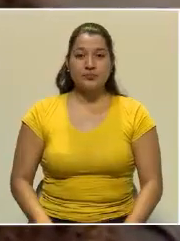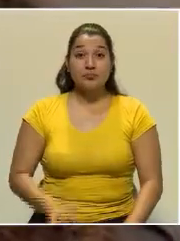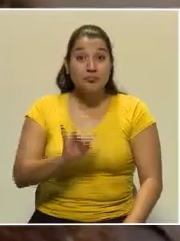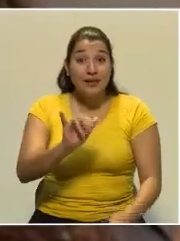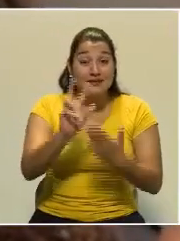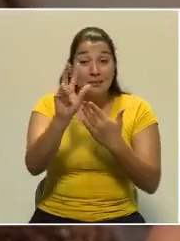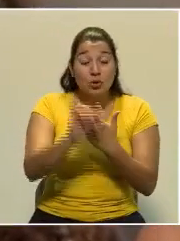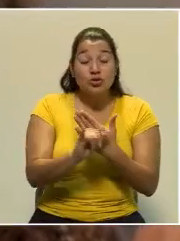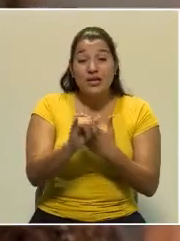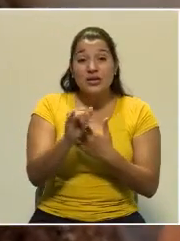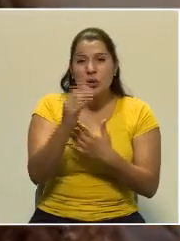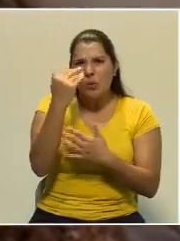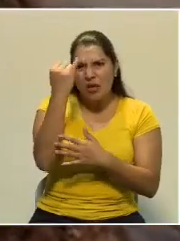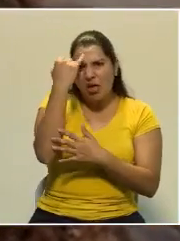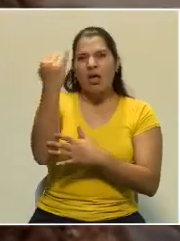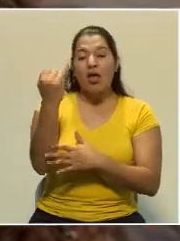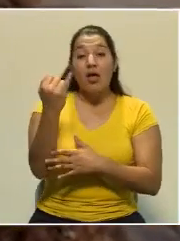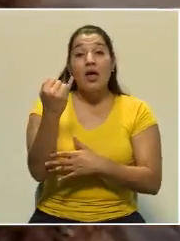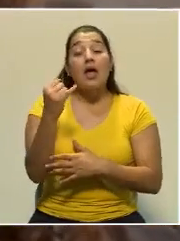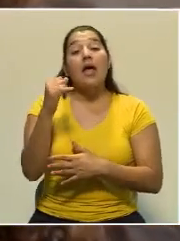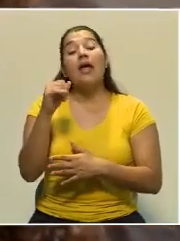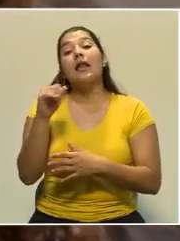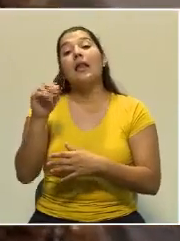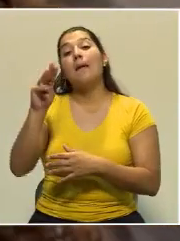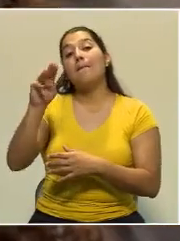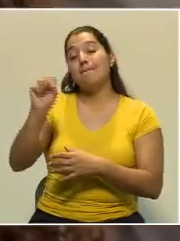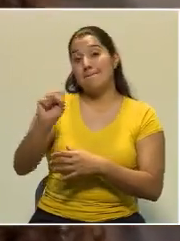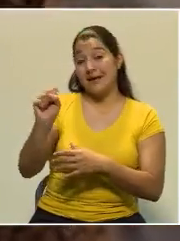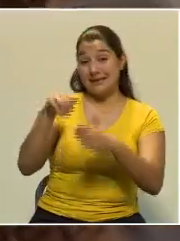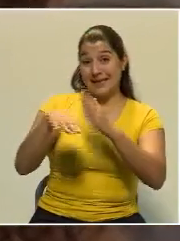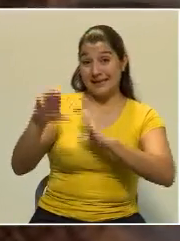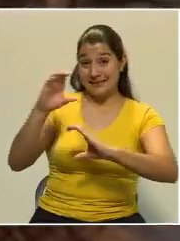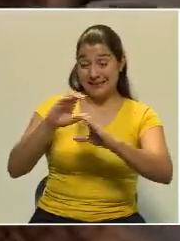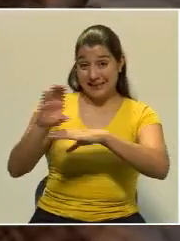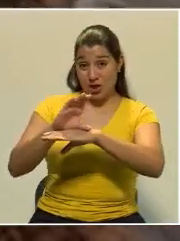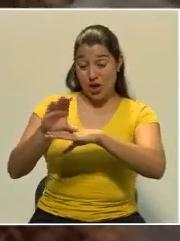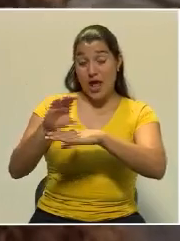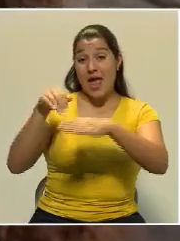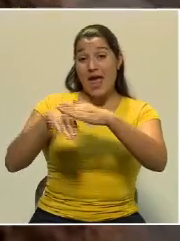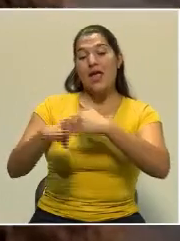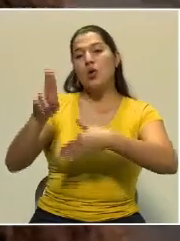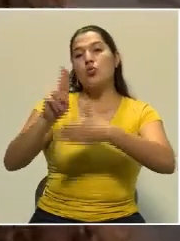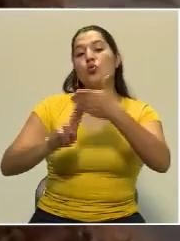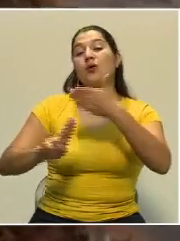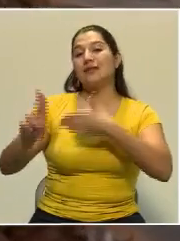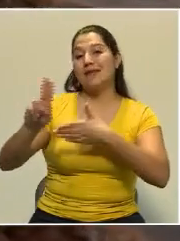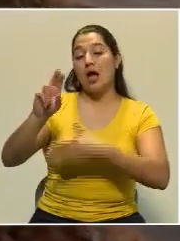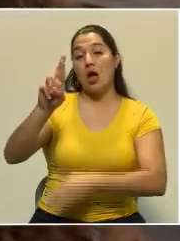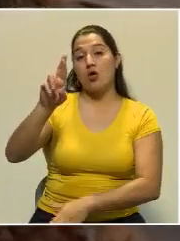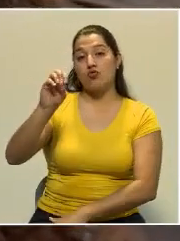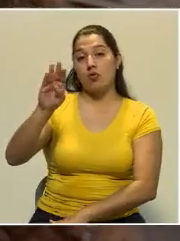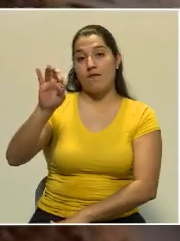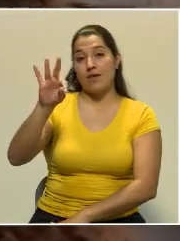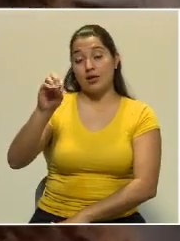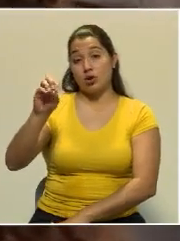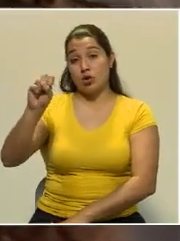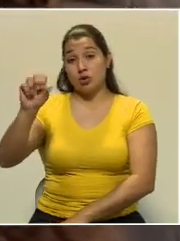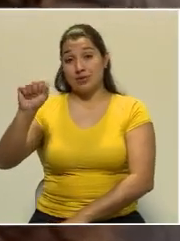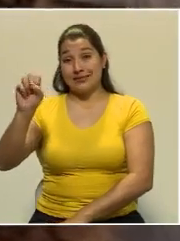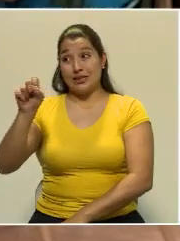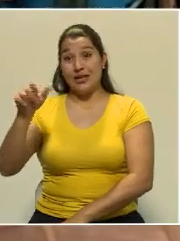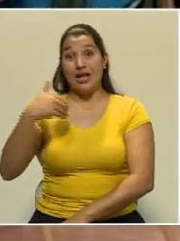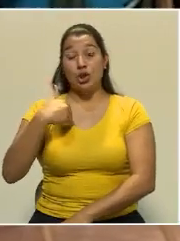iniciativa surgió a partir de una sugerencia que hizo el máster en Ciencias de la Computación por la Universidad de Essex, Roberto Sasso, durante una entrevista